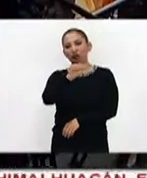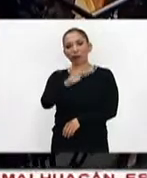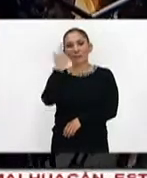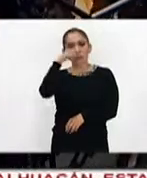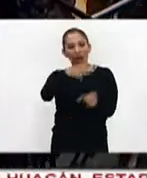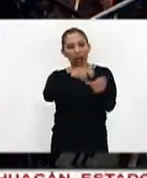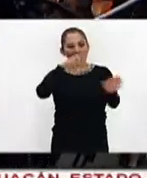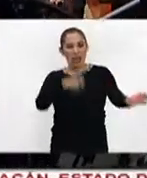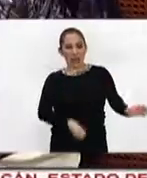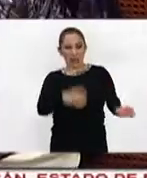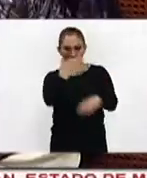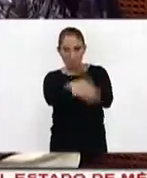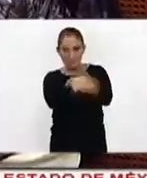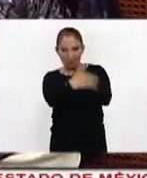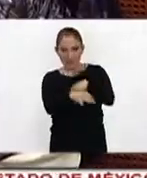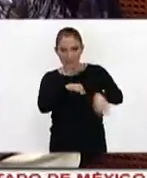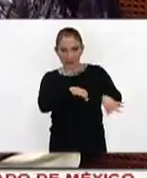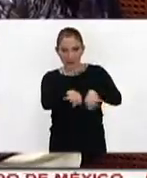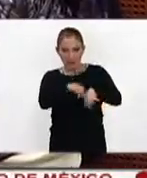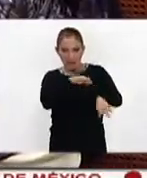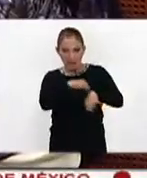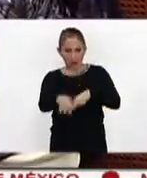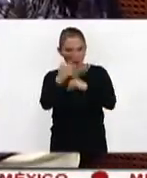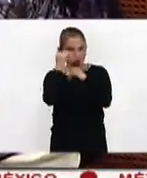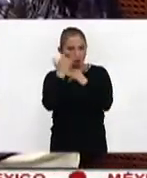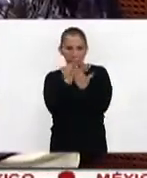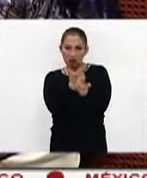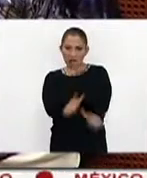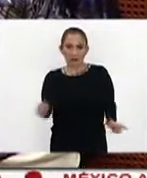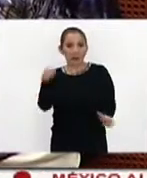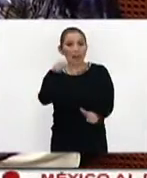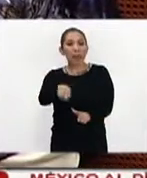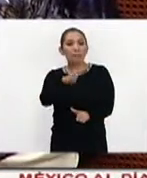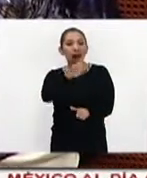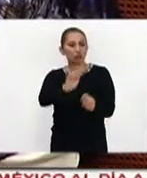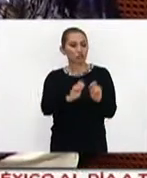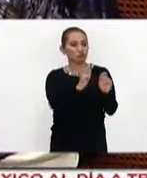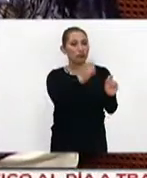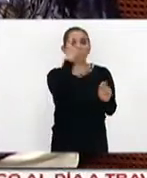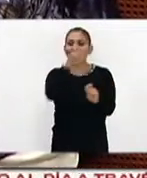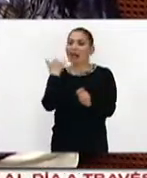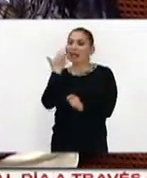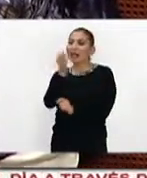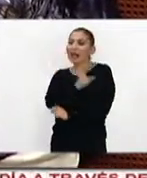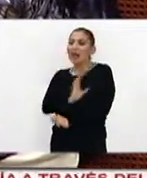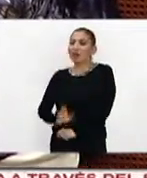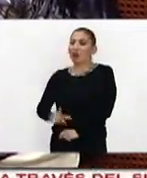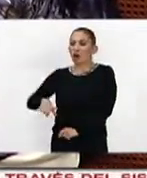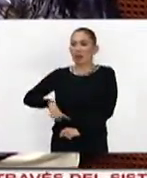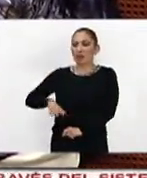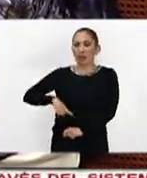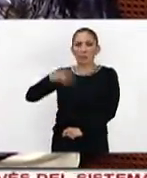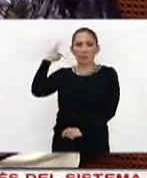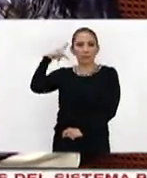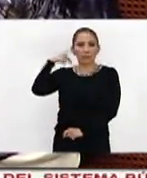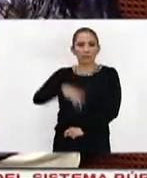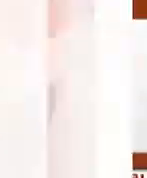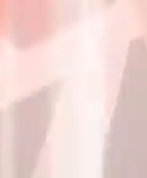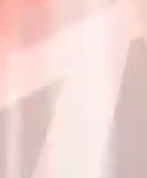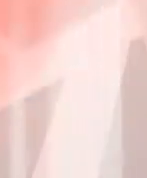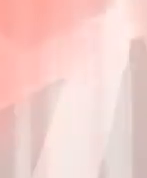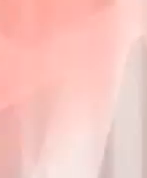separarse de sus funciones legislativas por tiempo indefinido. Barbosa deja su escaño para buscar la candidatura al gobierno de Puebla.